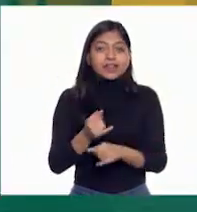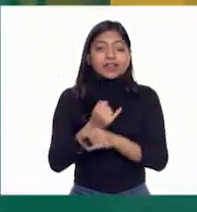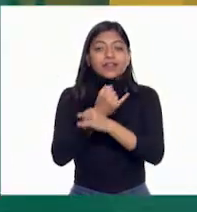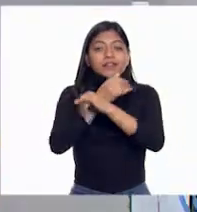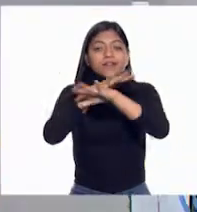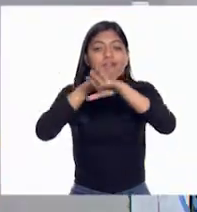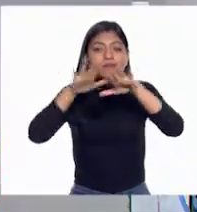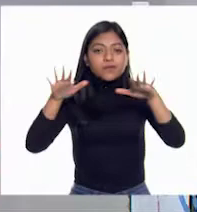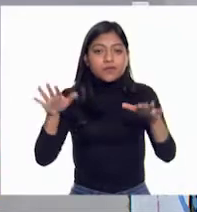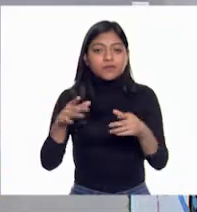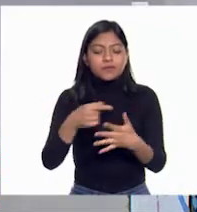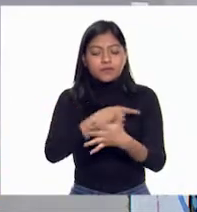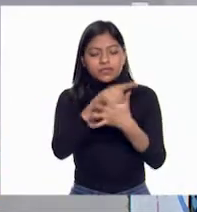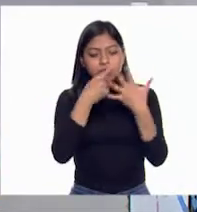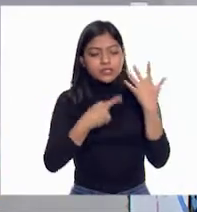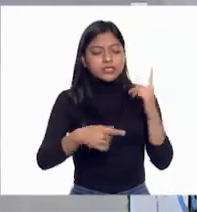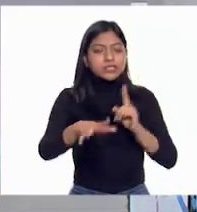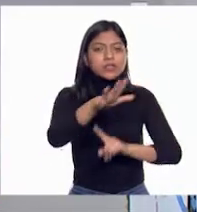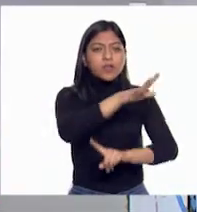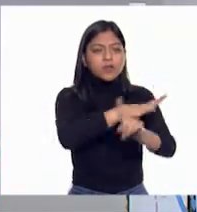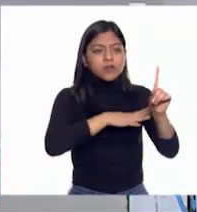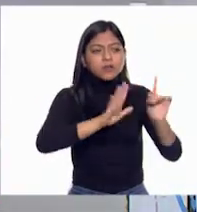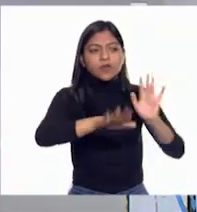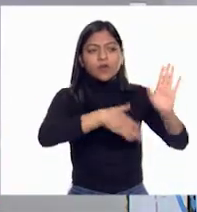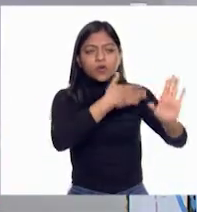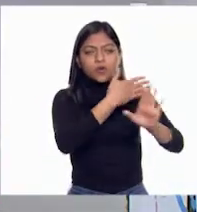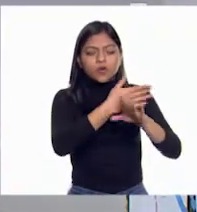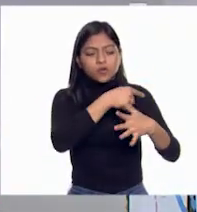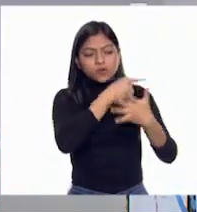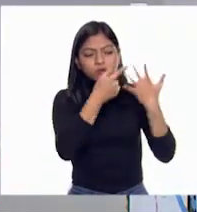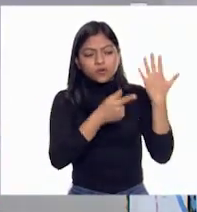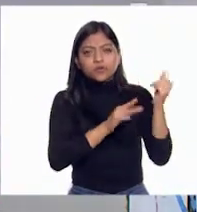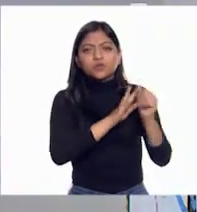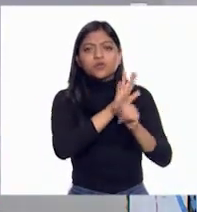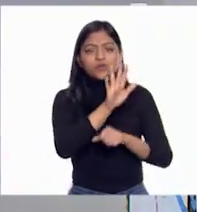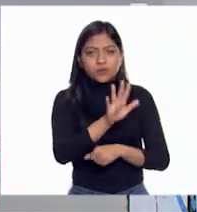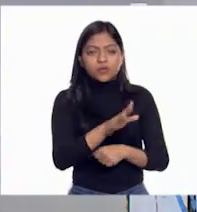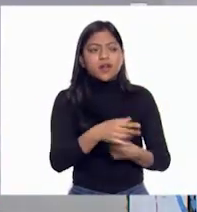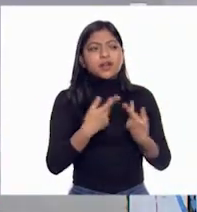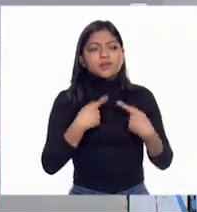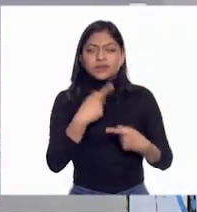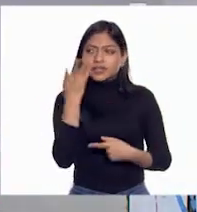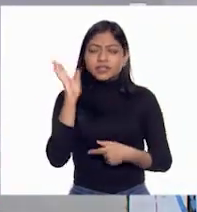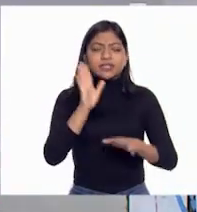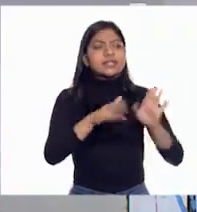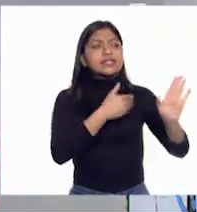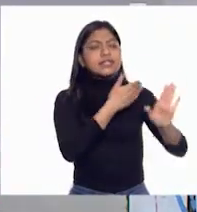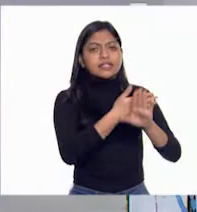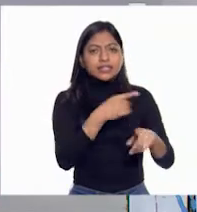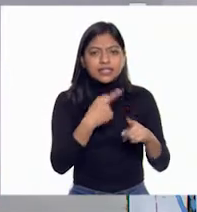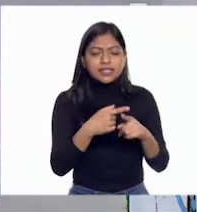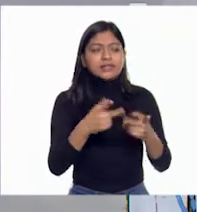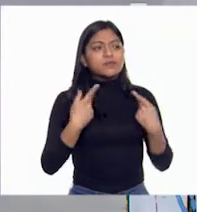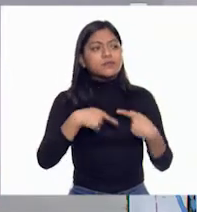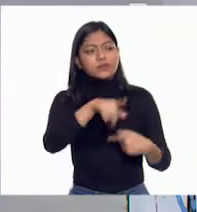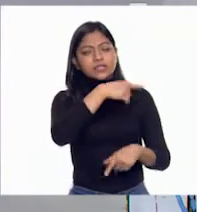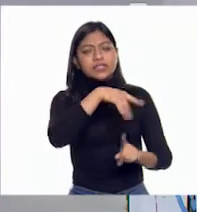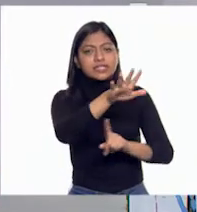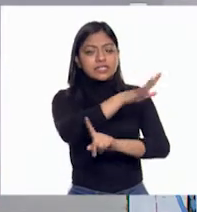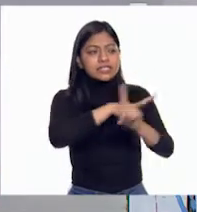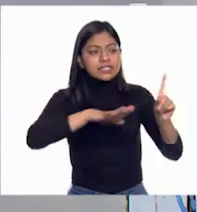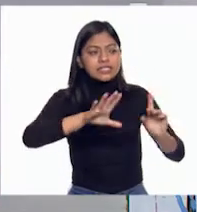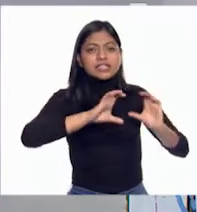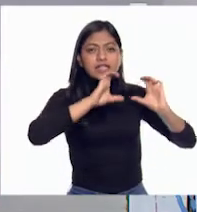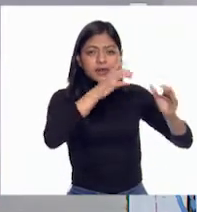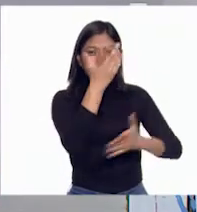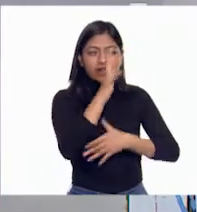Información sobre sus causas, consecuencias, quiénes lo generan, quiénes participan en su solución, qué innovaciones tecnológicas